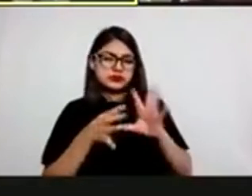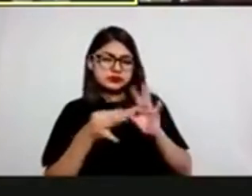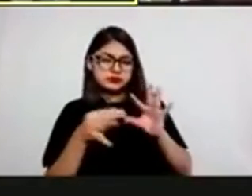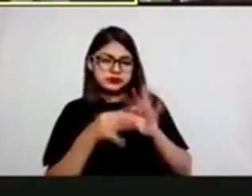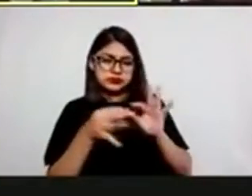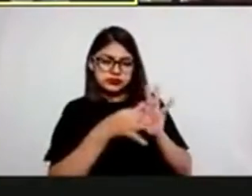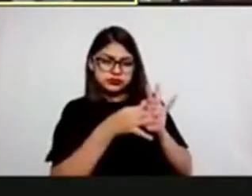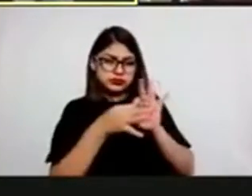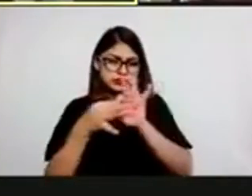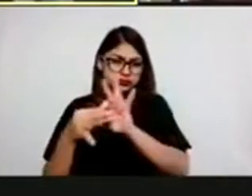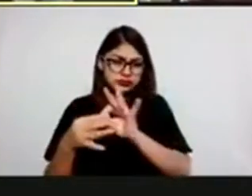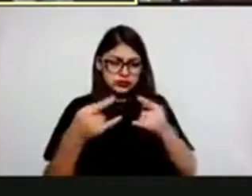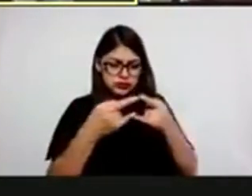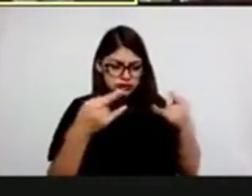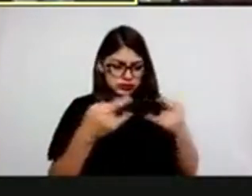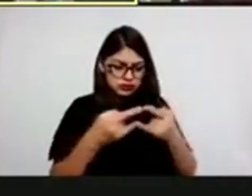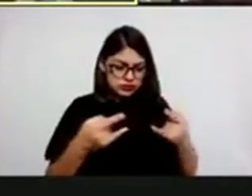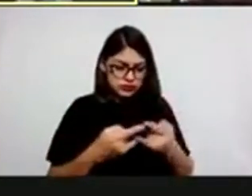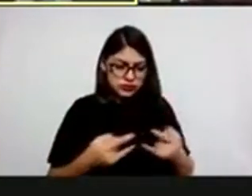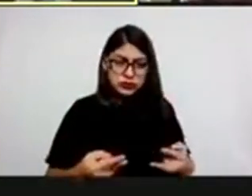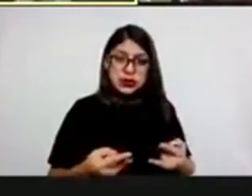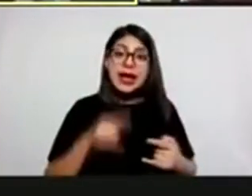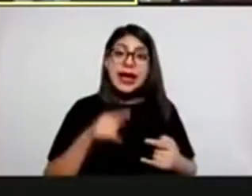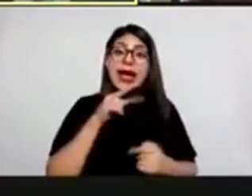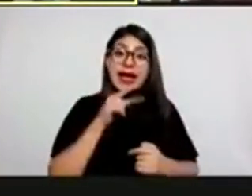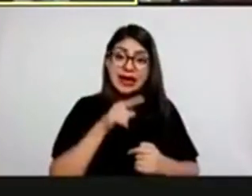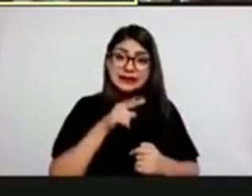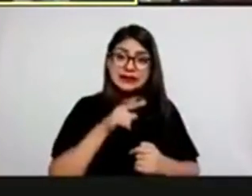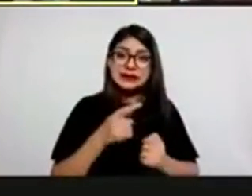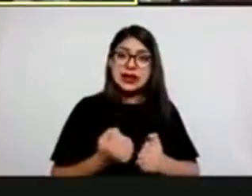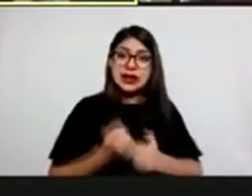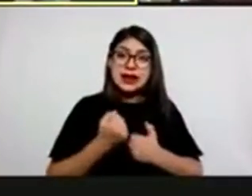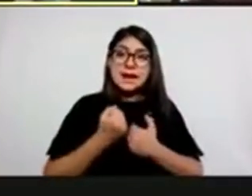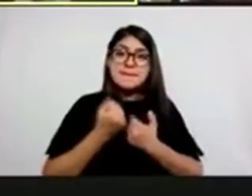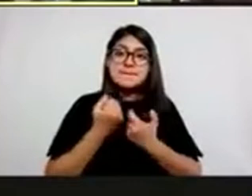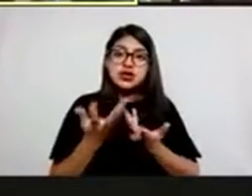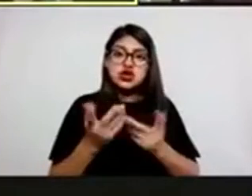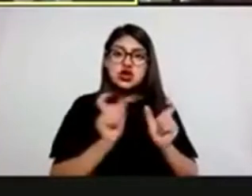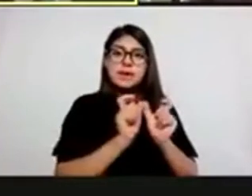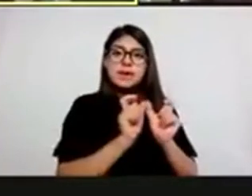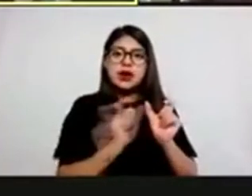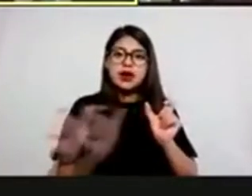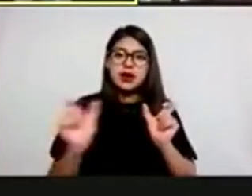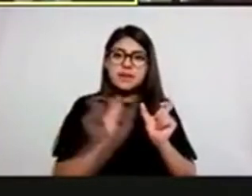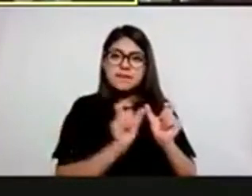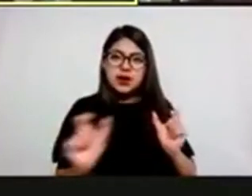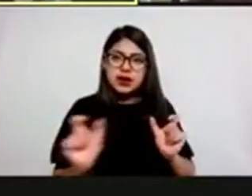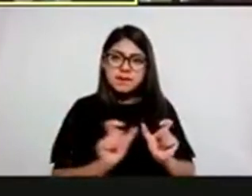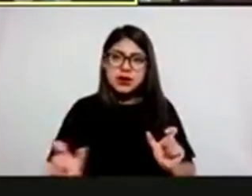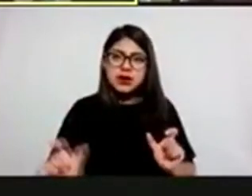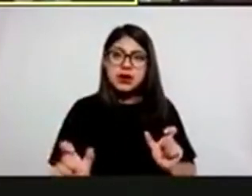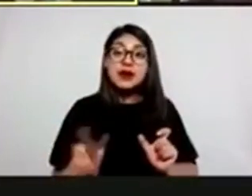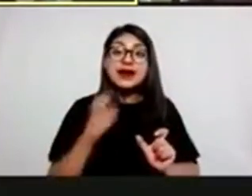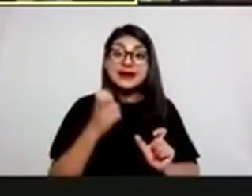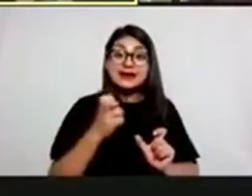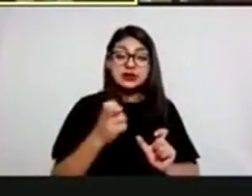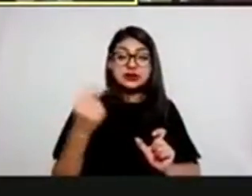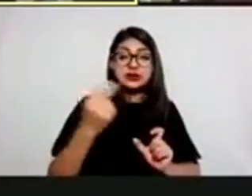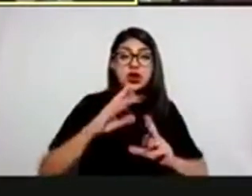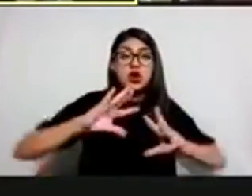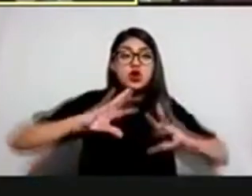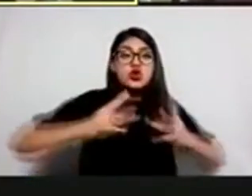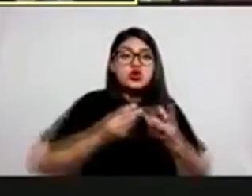narraciones, más allá de las expresiones, me parece que todas estas expresiones tienen que ser analizadas en conjunto, en